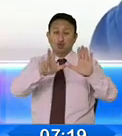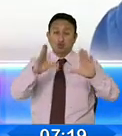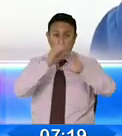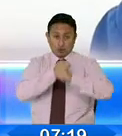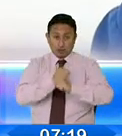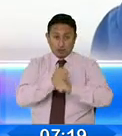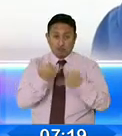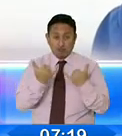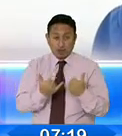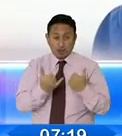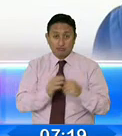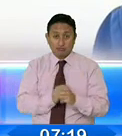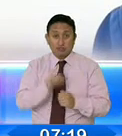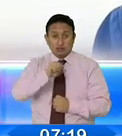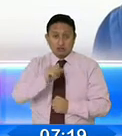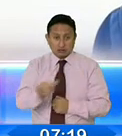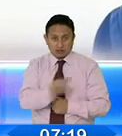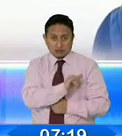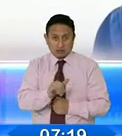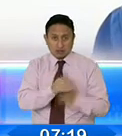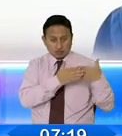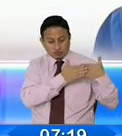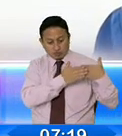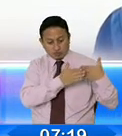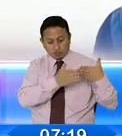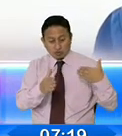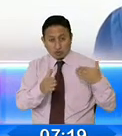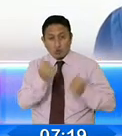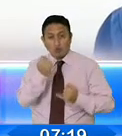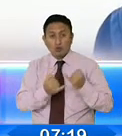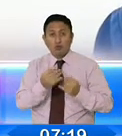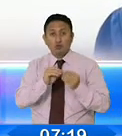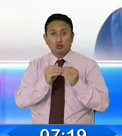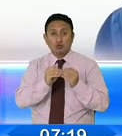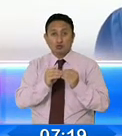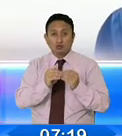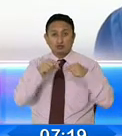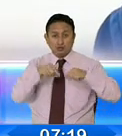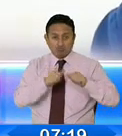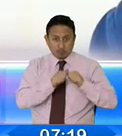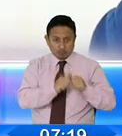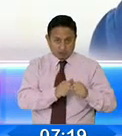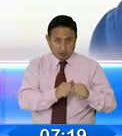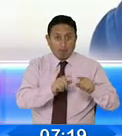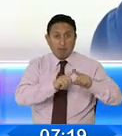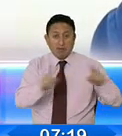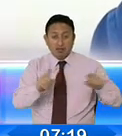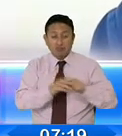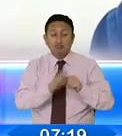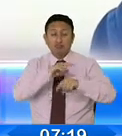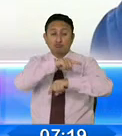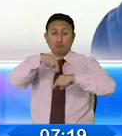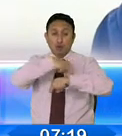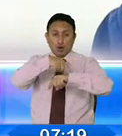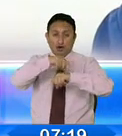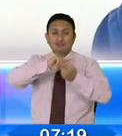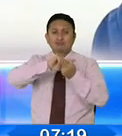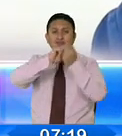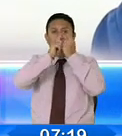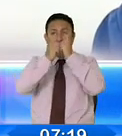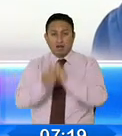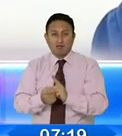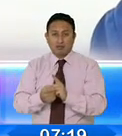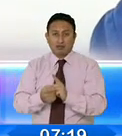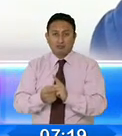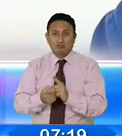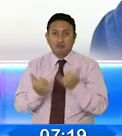ahora seguimos con los últimos 4 dígitos, se mantiene eso, pero las medidas de restricción ahora